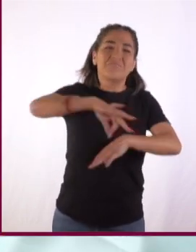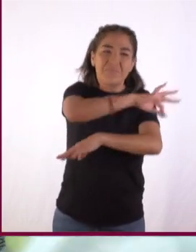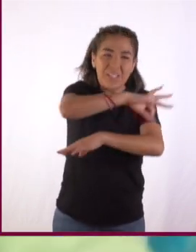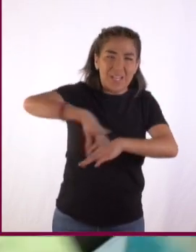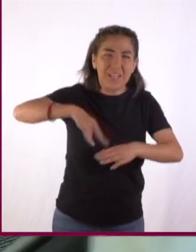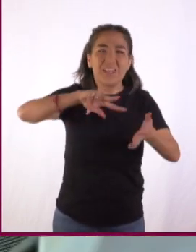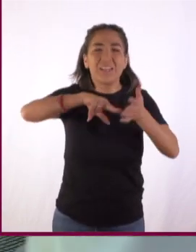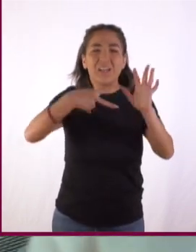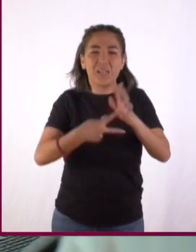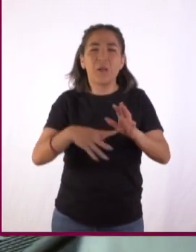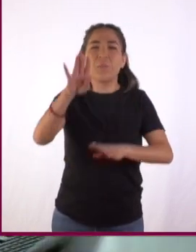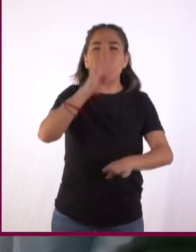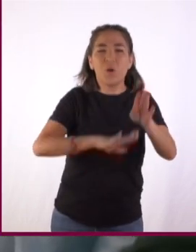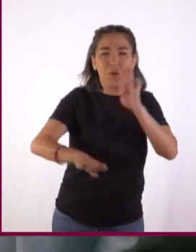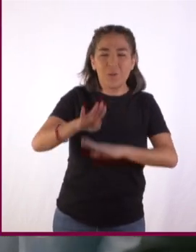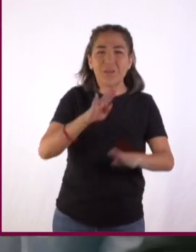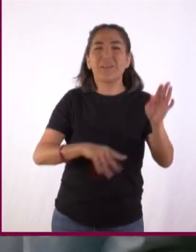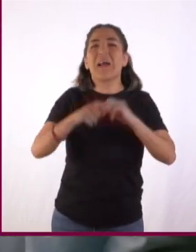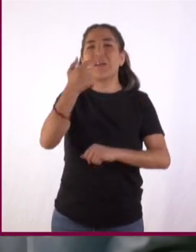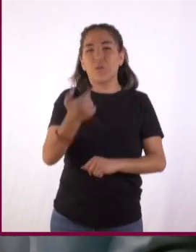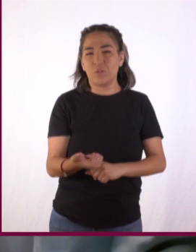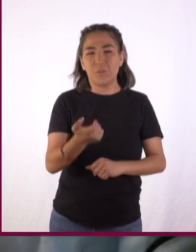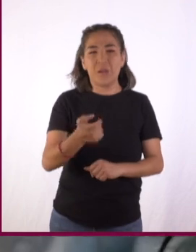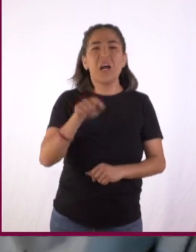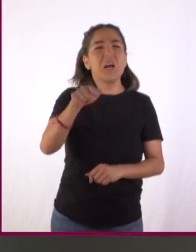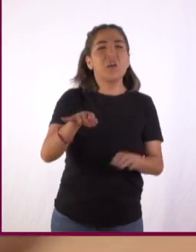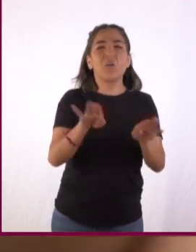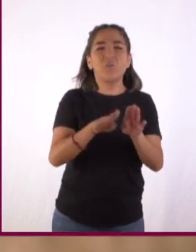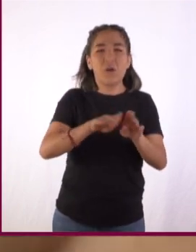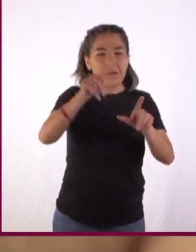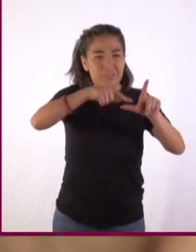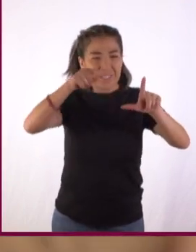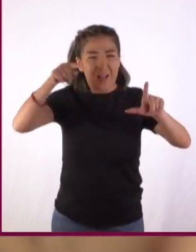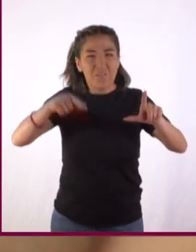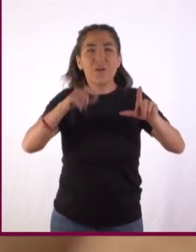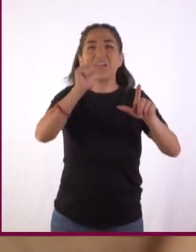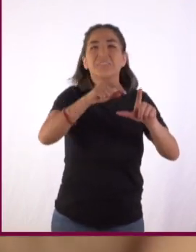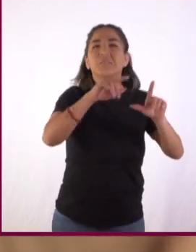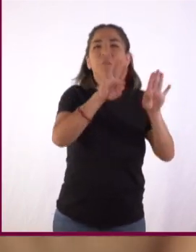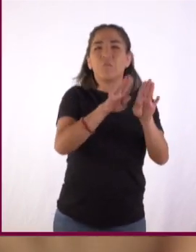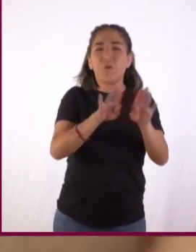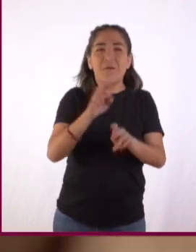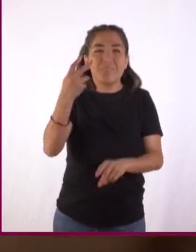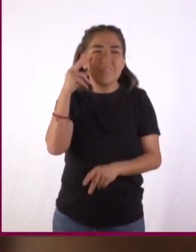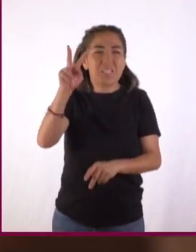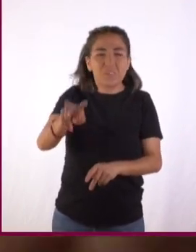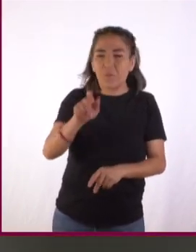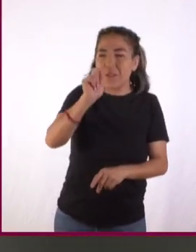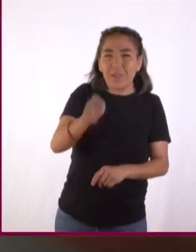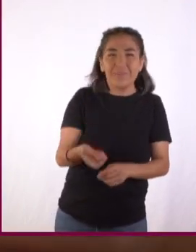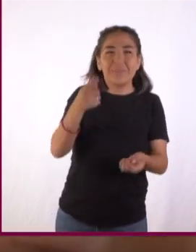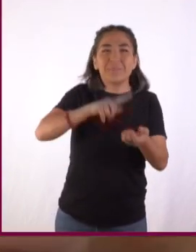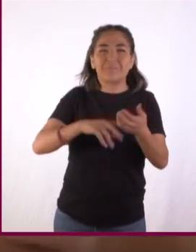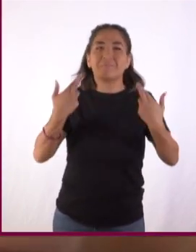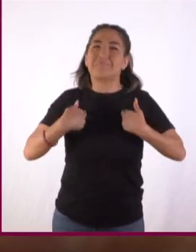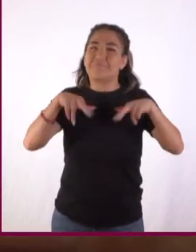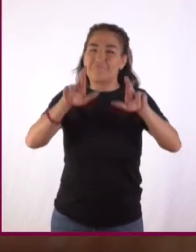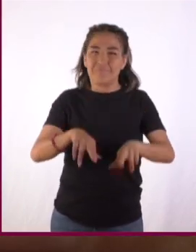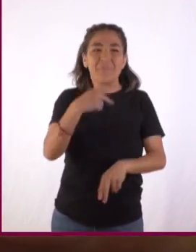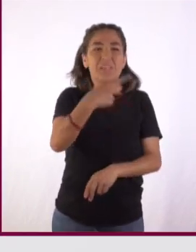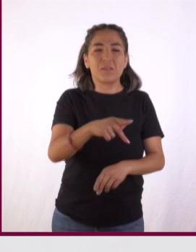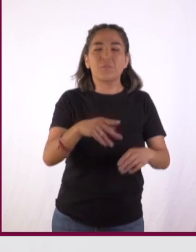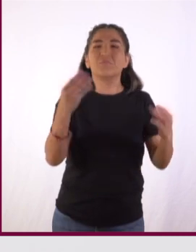química, la ingeniería, la biología y la economía. La gráfica o la representación visual de la histéresis es